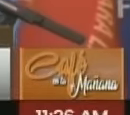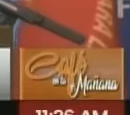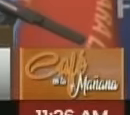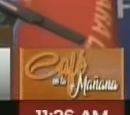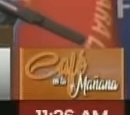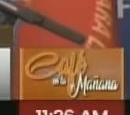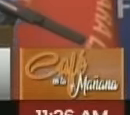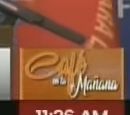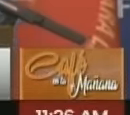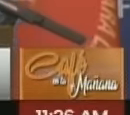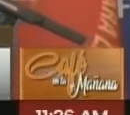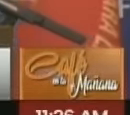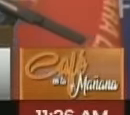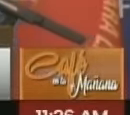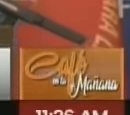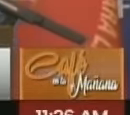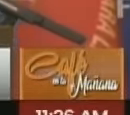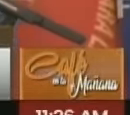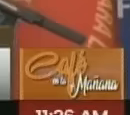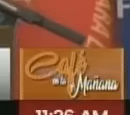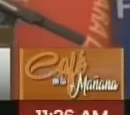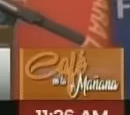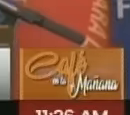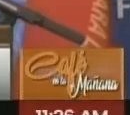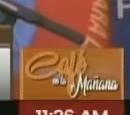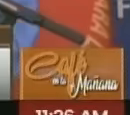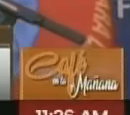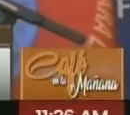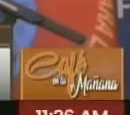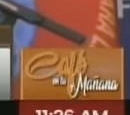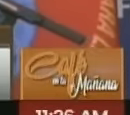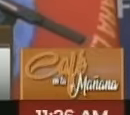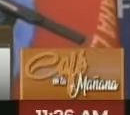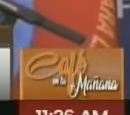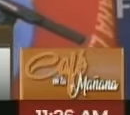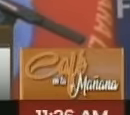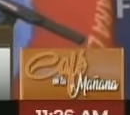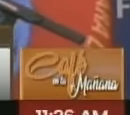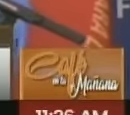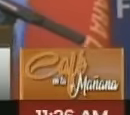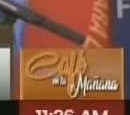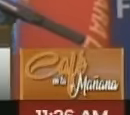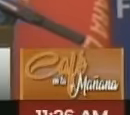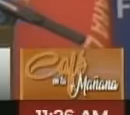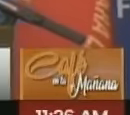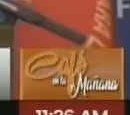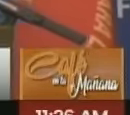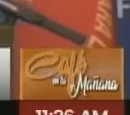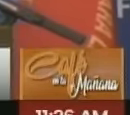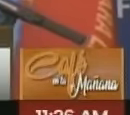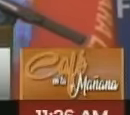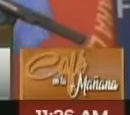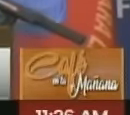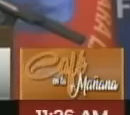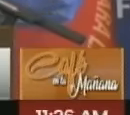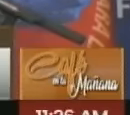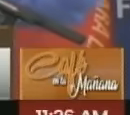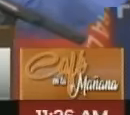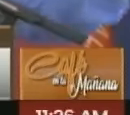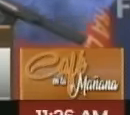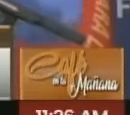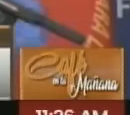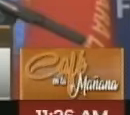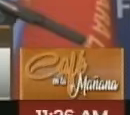que este año hay elección presidencial, y como dije yo como presidente de este poder y